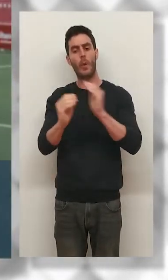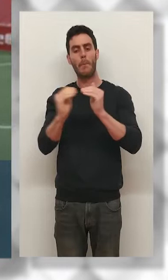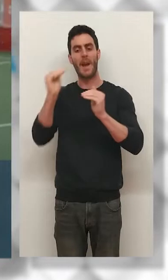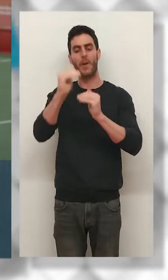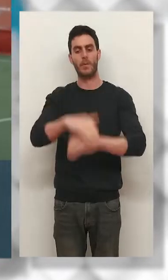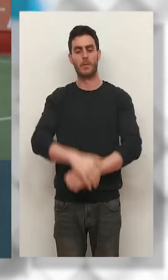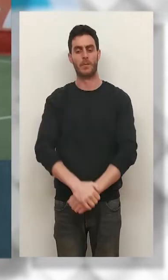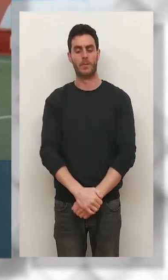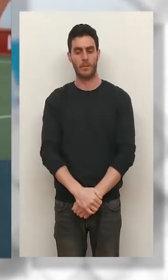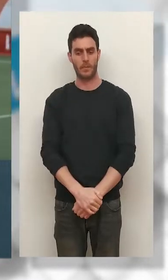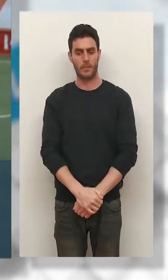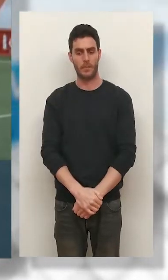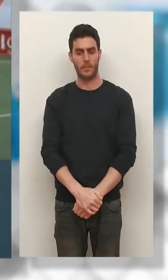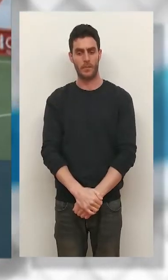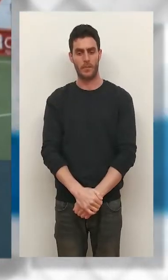los playoffs.